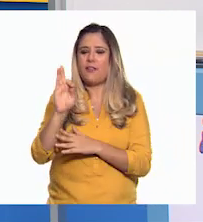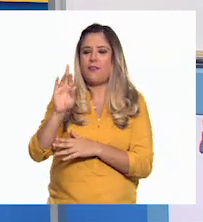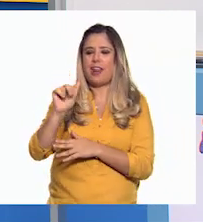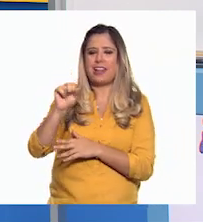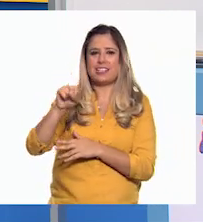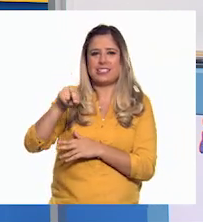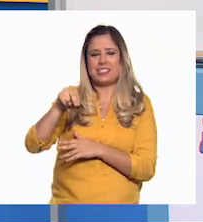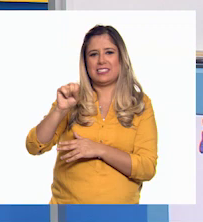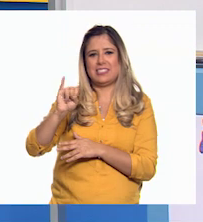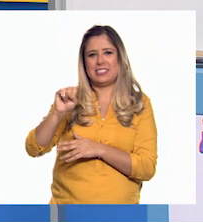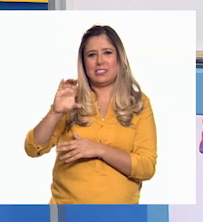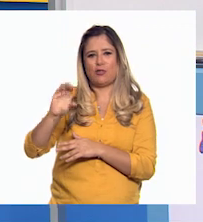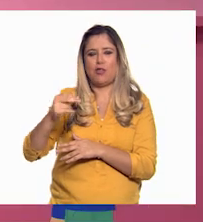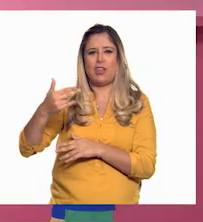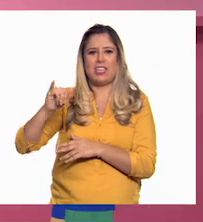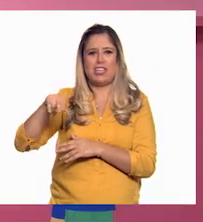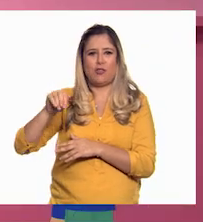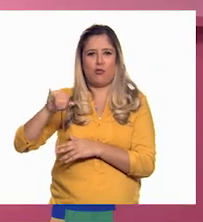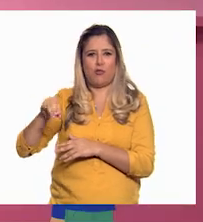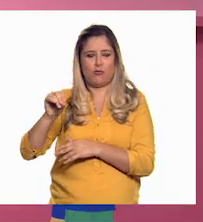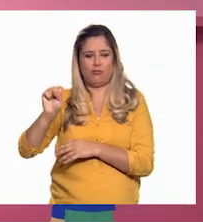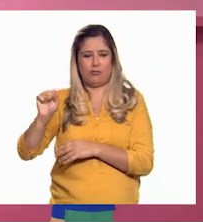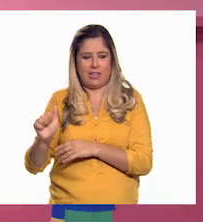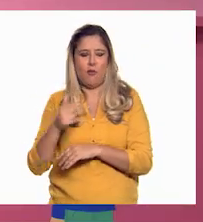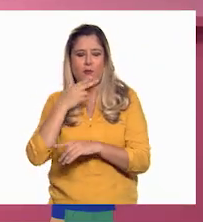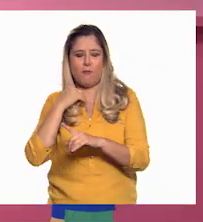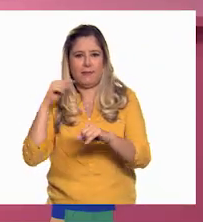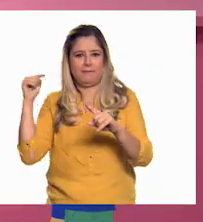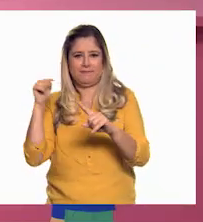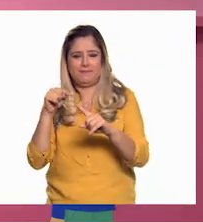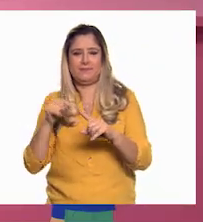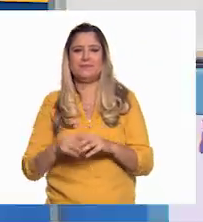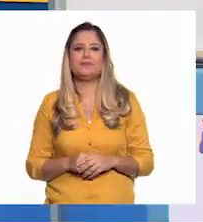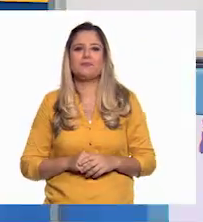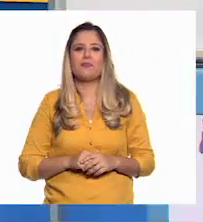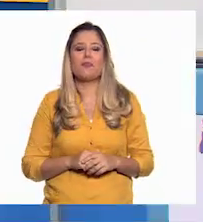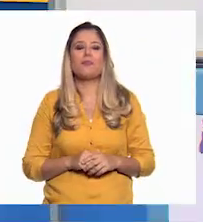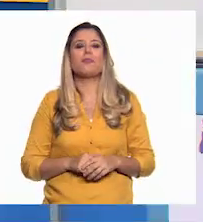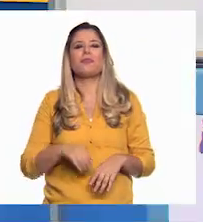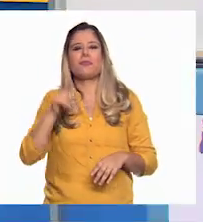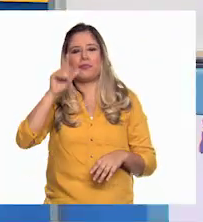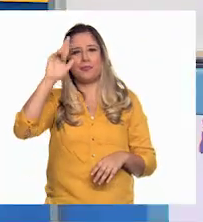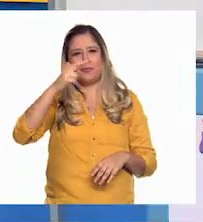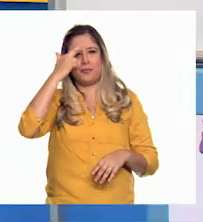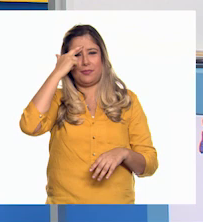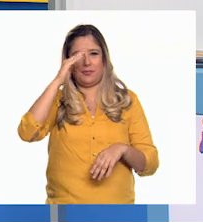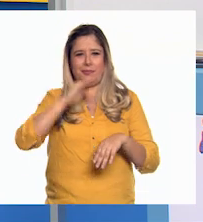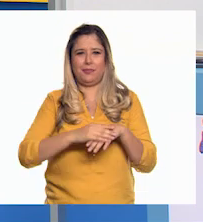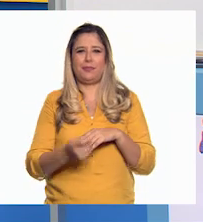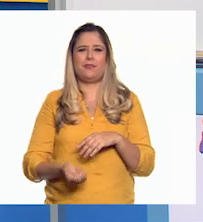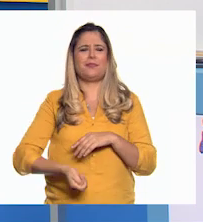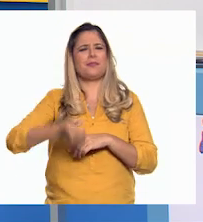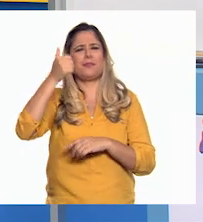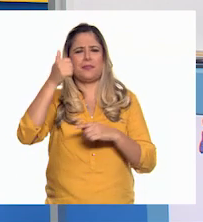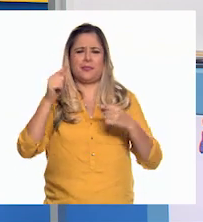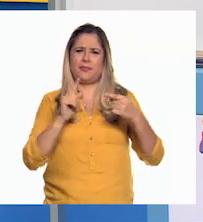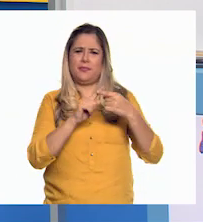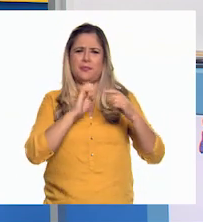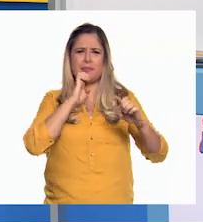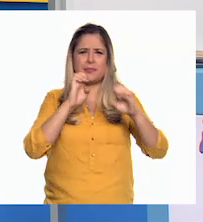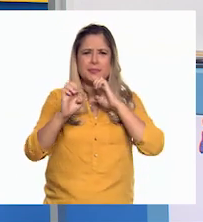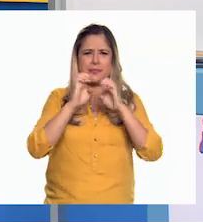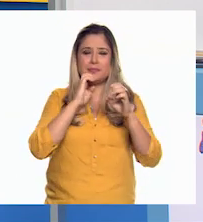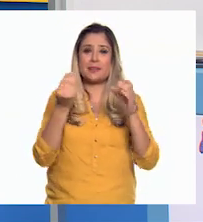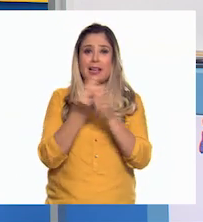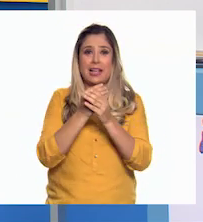Hinojosa. ¿Estamos de acuerdo? Sí, maestra, estamos de acuerdo. Sí. Bueno, ¿se acuerdan del primer fragmento de la entrevista que vimos de la